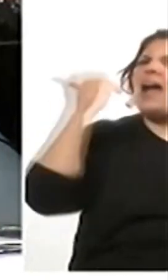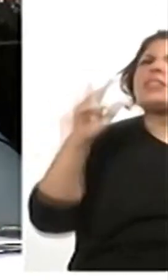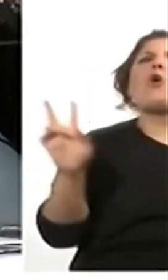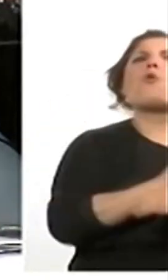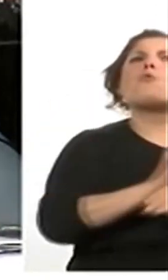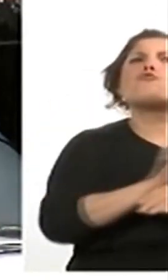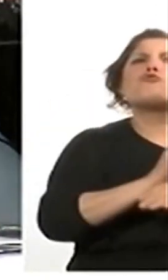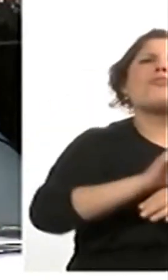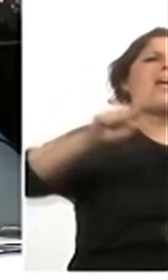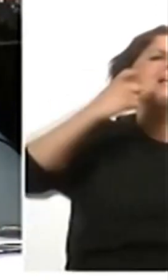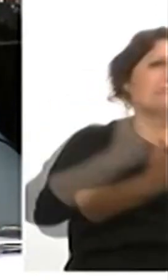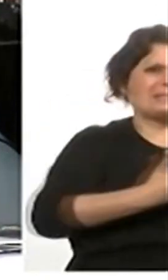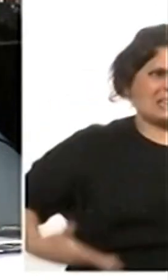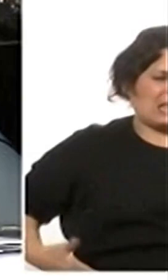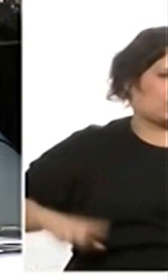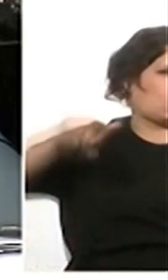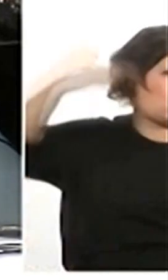presidentes anteriores.